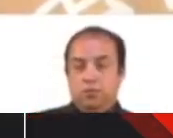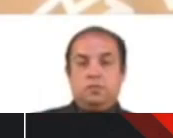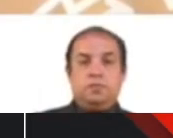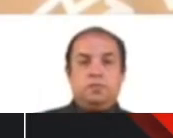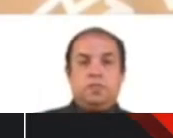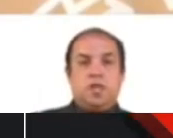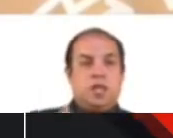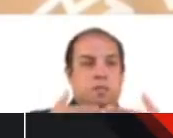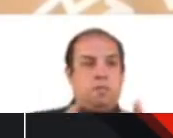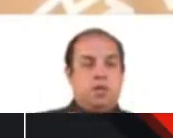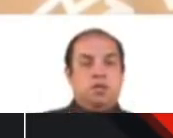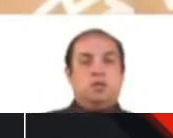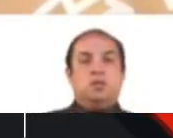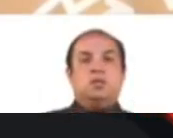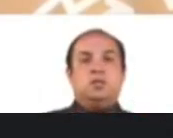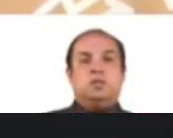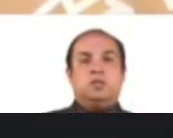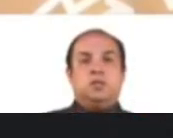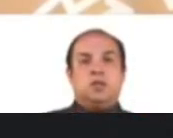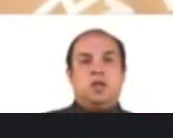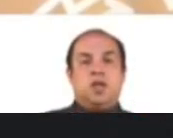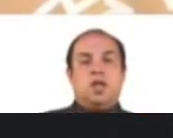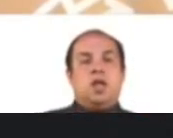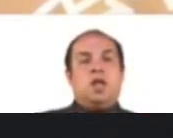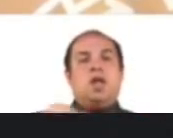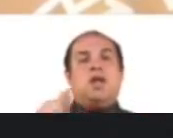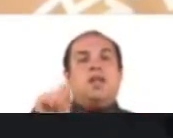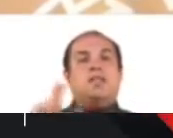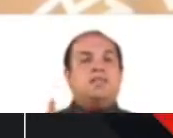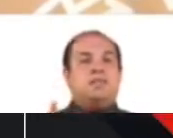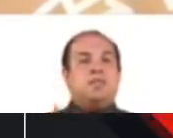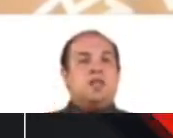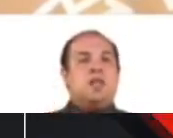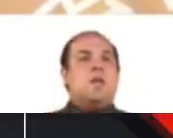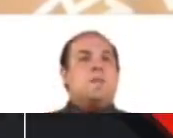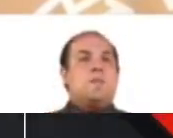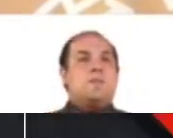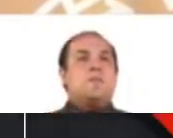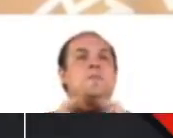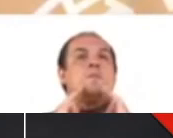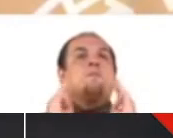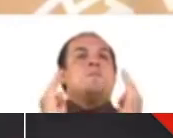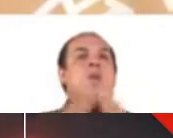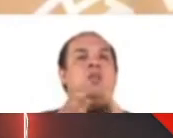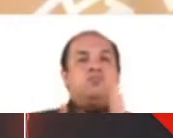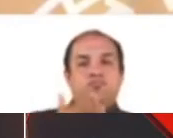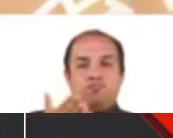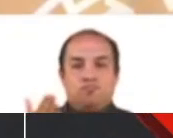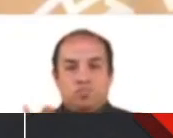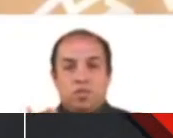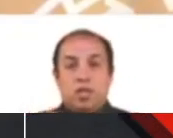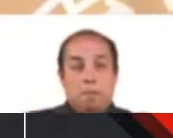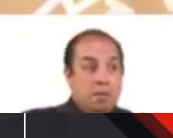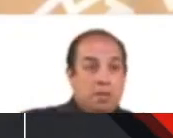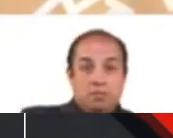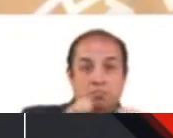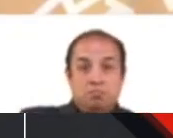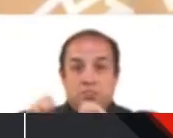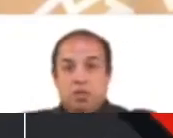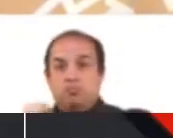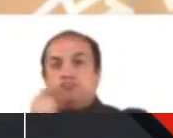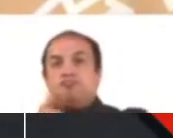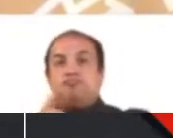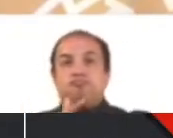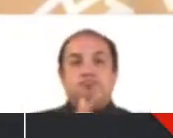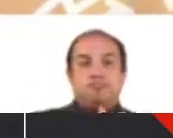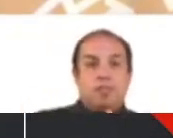esta apertura del cártel inmobiliario, que cada vez salen más, por cierto, más y más y más y más edificios que están en